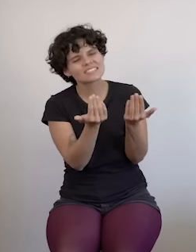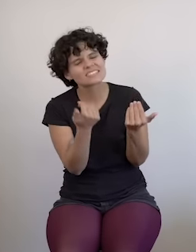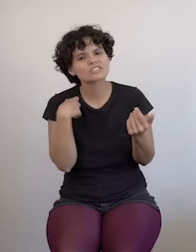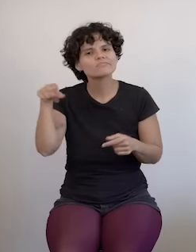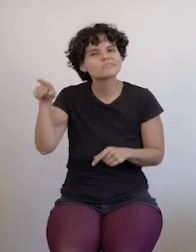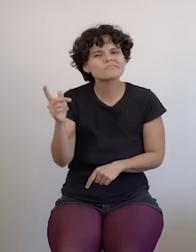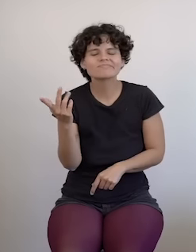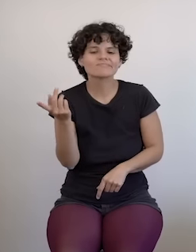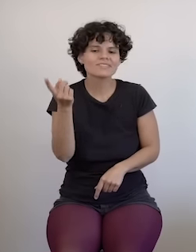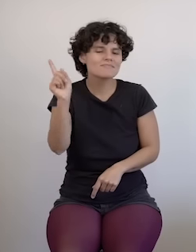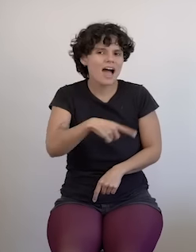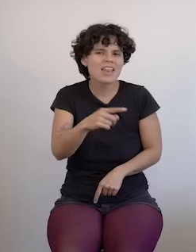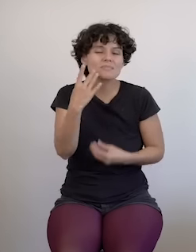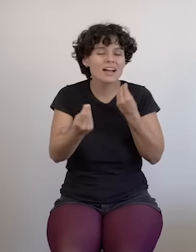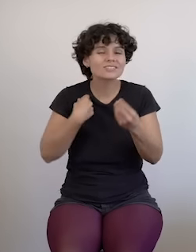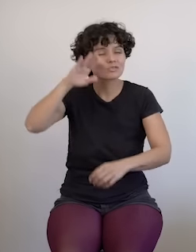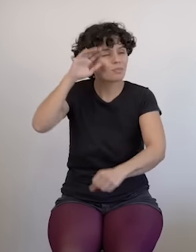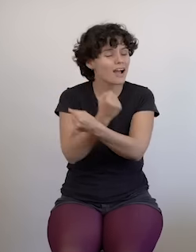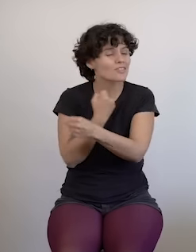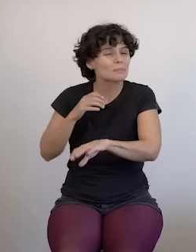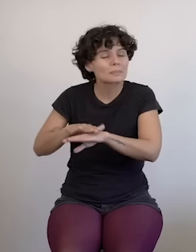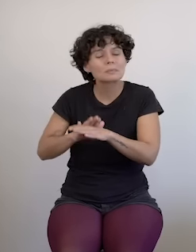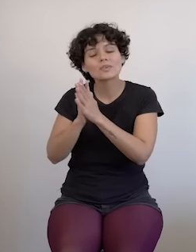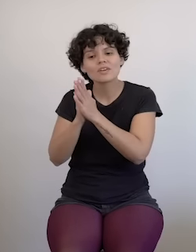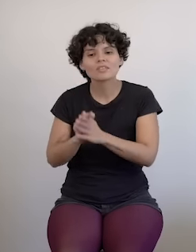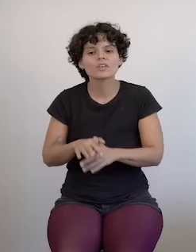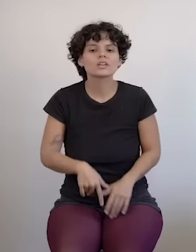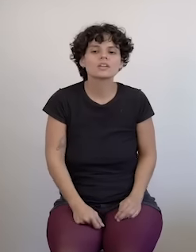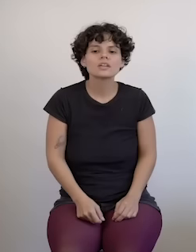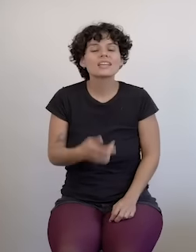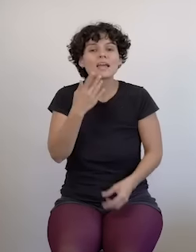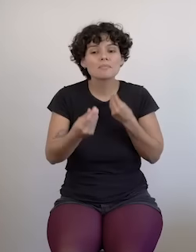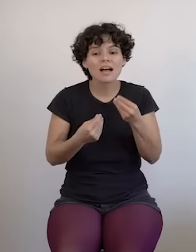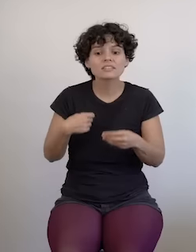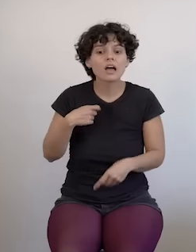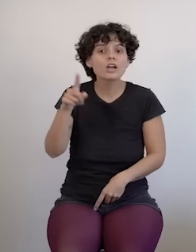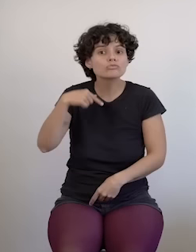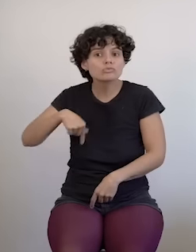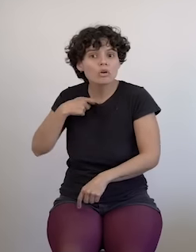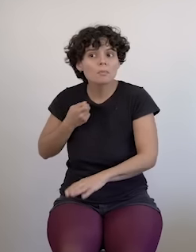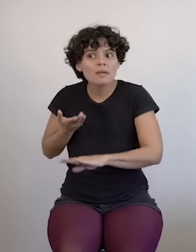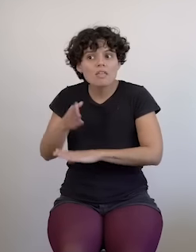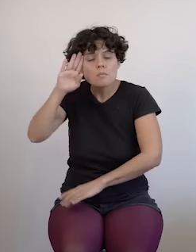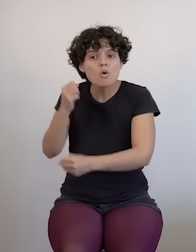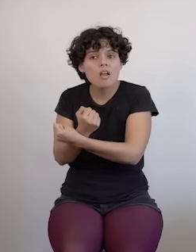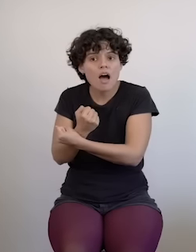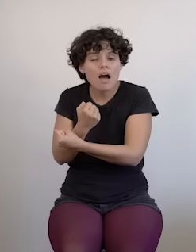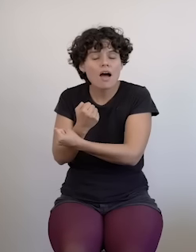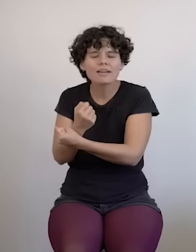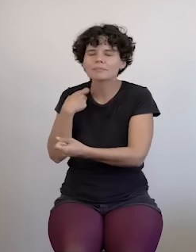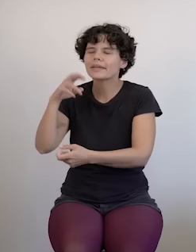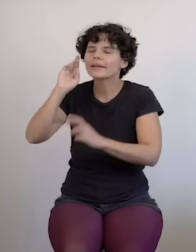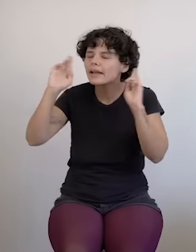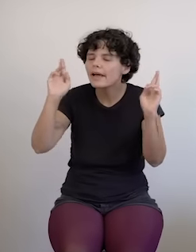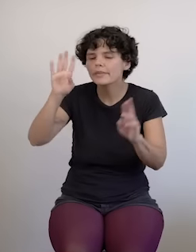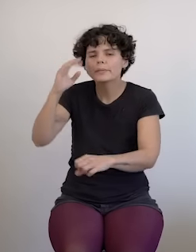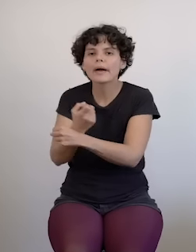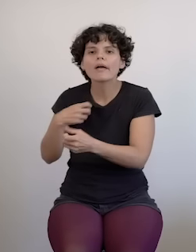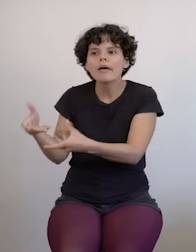porque... Tú le dijiste, puta, la radio que hay acá... Los Pacos no la aspectaban. Una radio, por favor, que el Paco, la radio de nosotros la ocupa él y no la